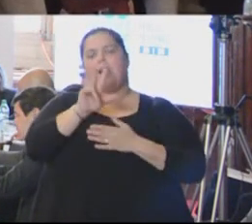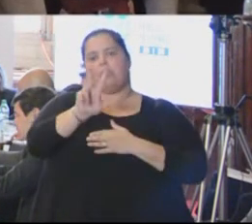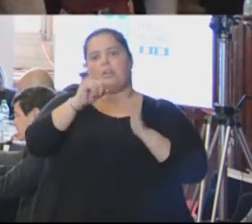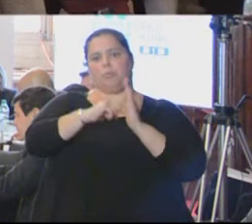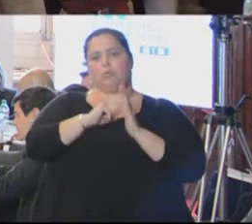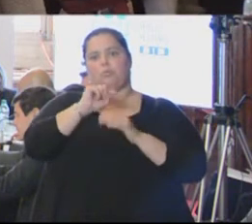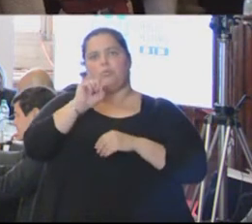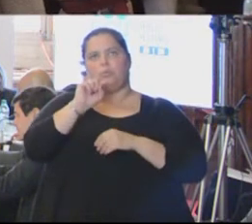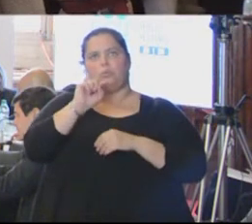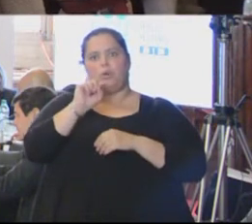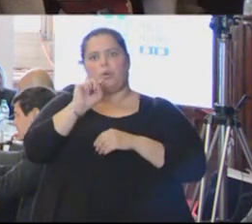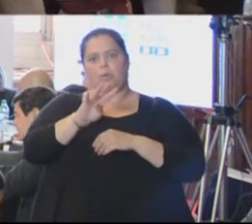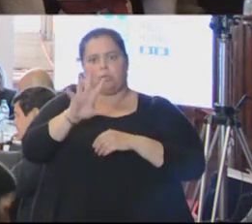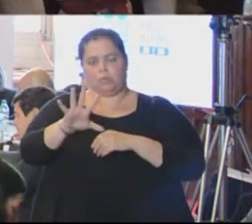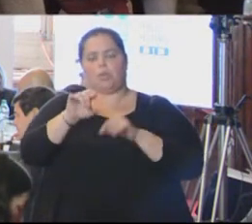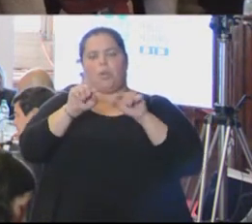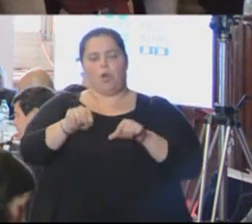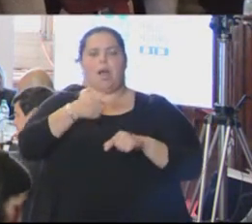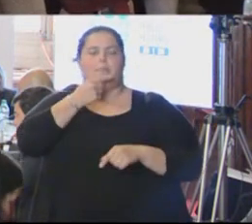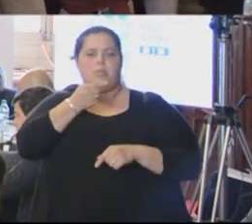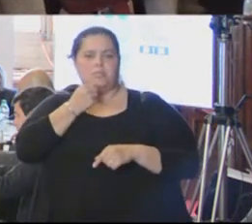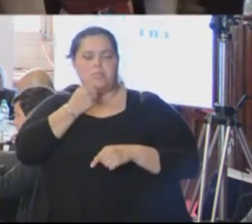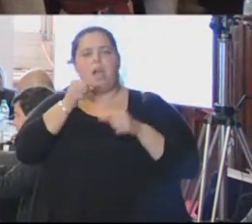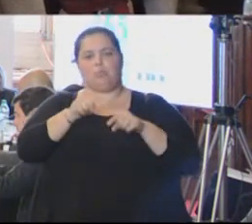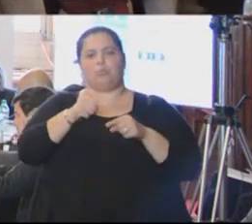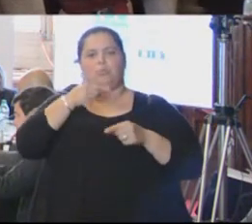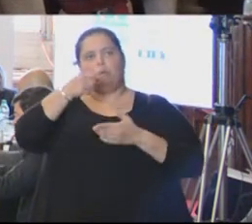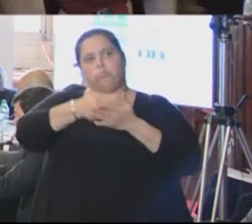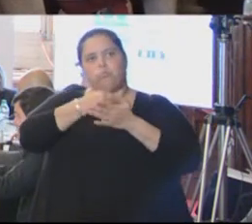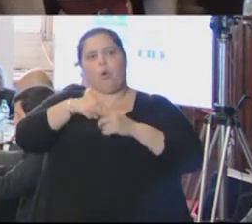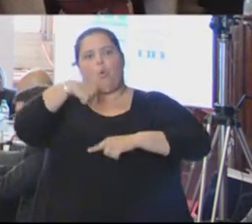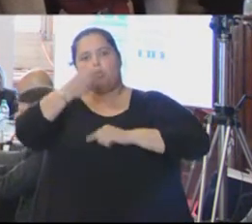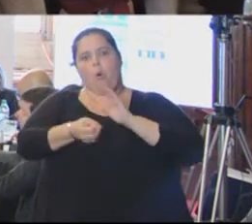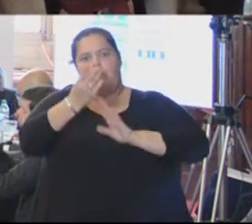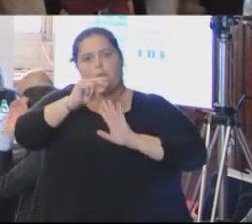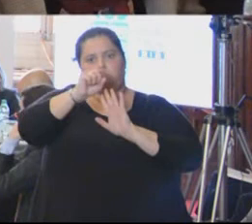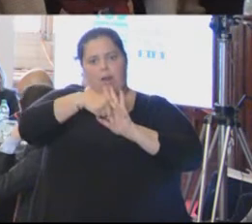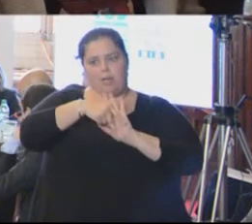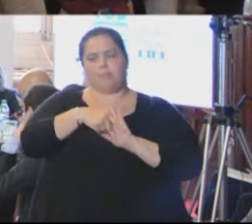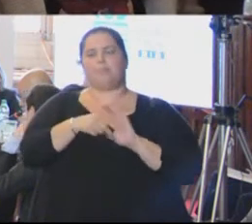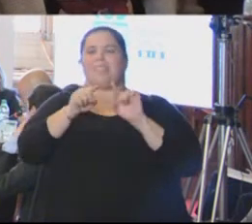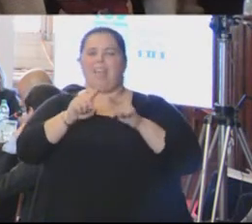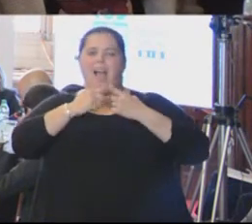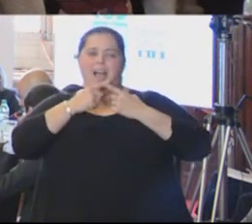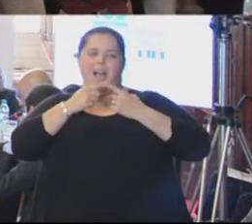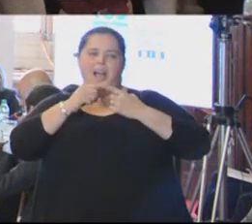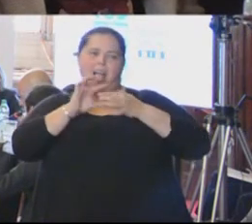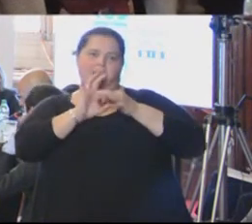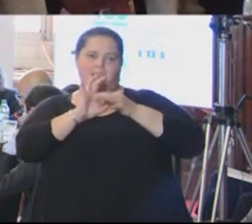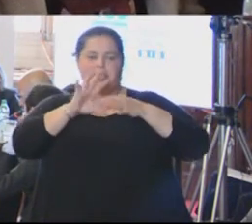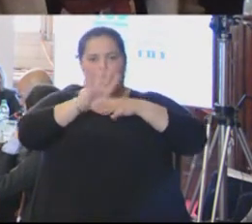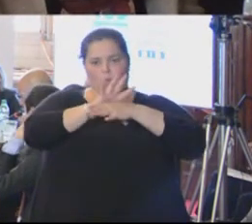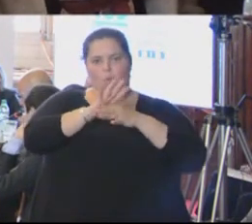Policía Nacional puso en marcha un nuevo cuerpo élite con enfoque multidimensional, que articula capacidades de prevención,